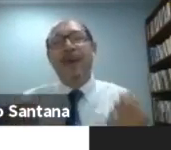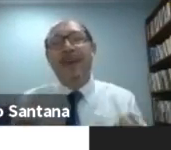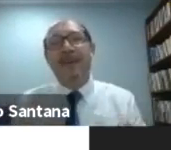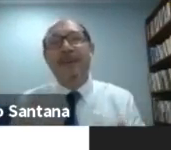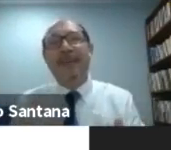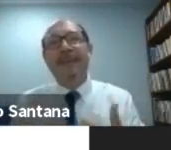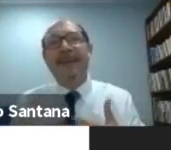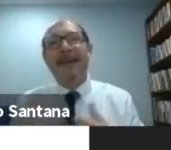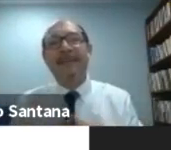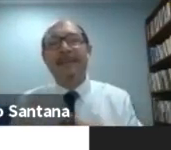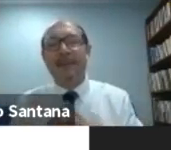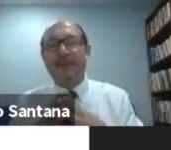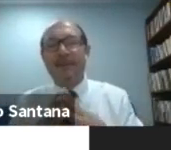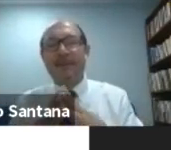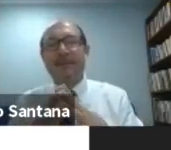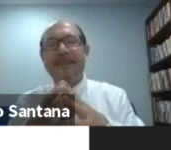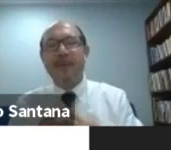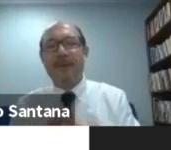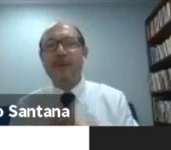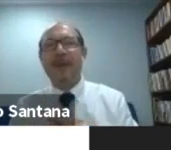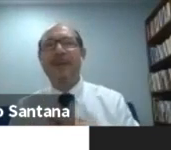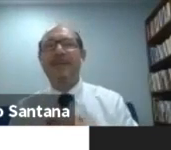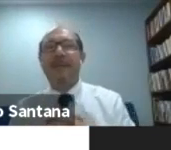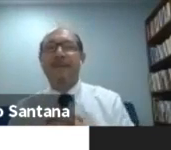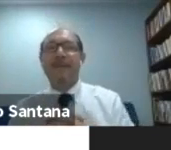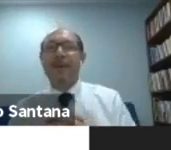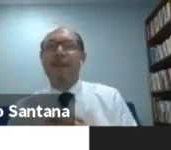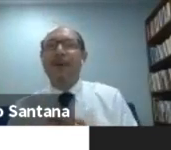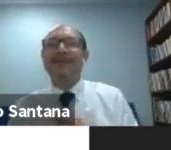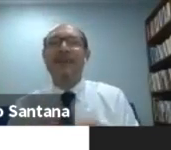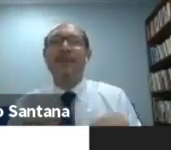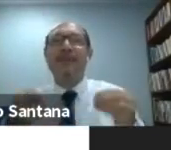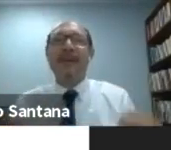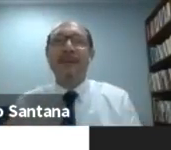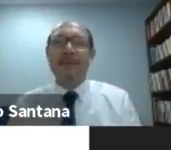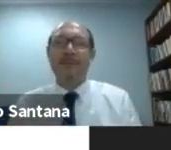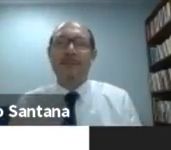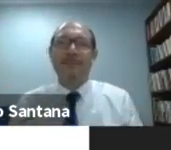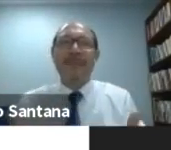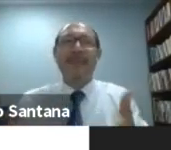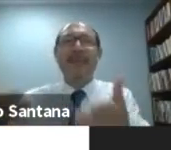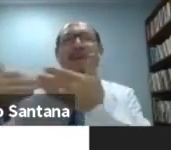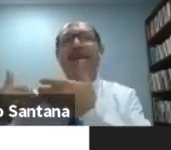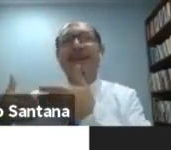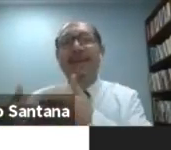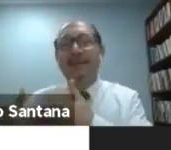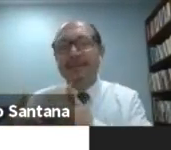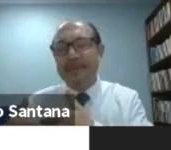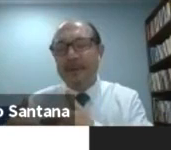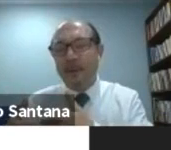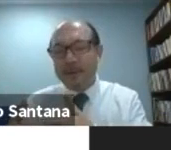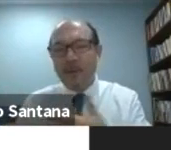en lugares donde practicar ejercicios físicos regularmente puede ser un privilegio,